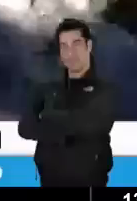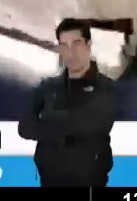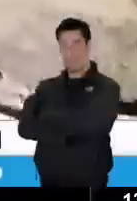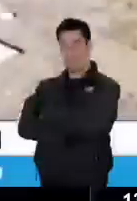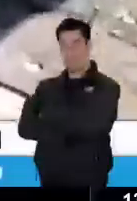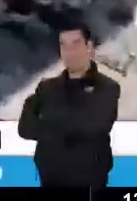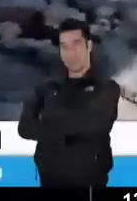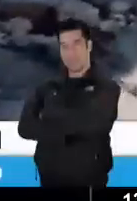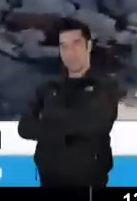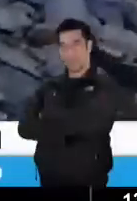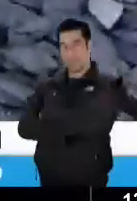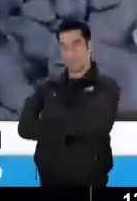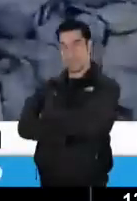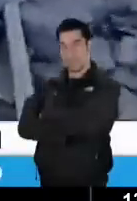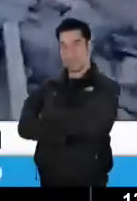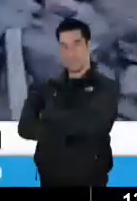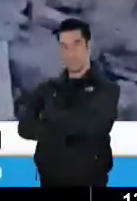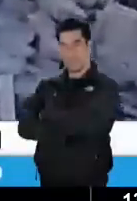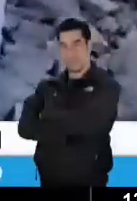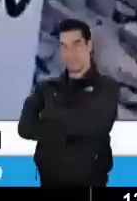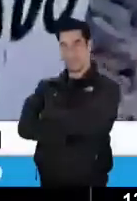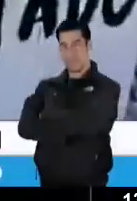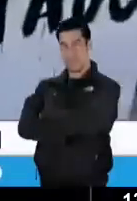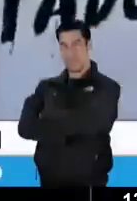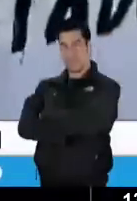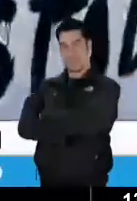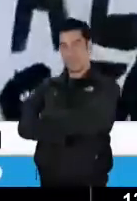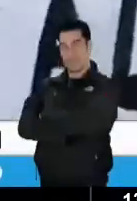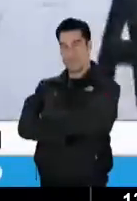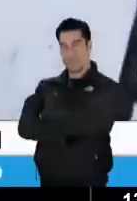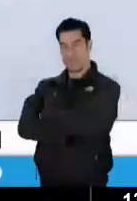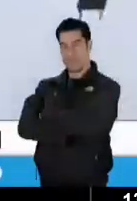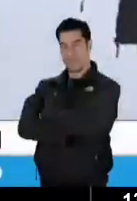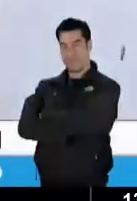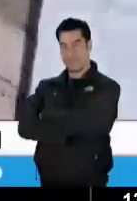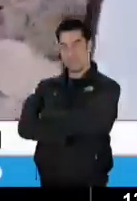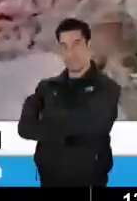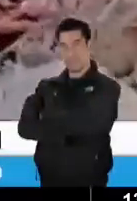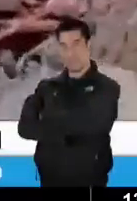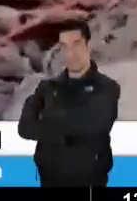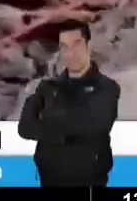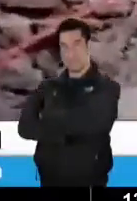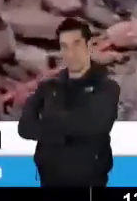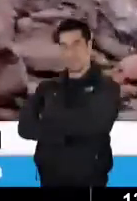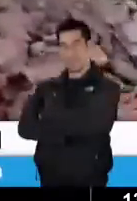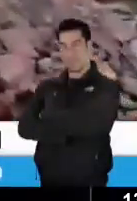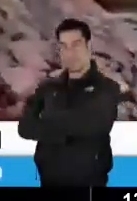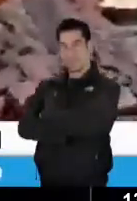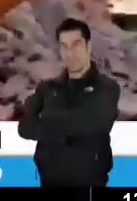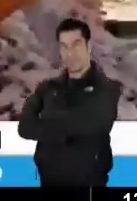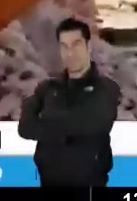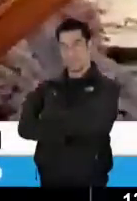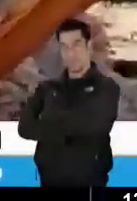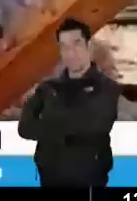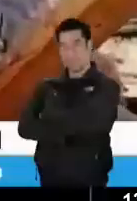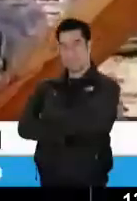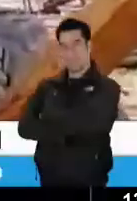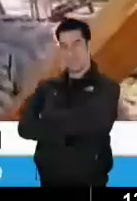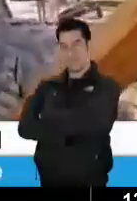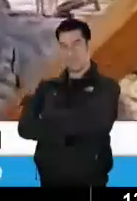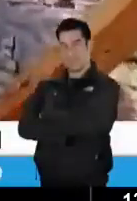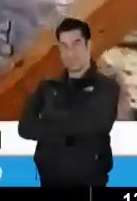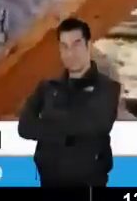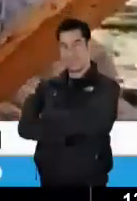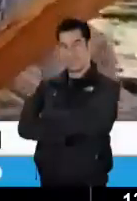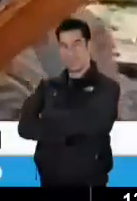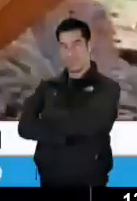prácticos, para que las policías también puedan, y las municipalidades también, acercarse a estos lugares y terminar con estos puntos de encuentro